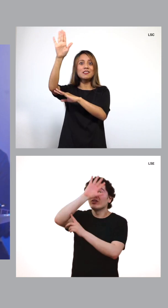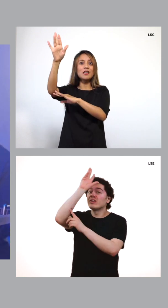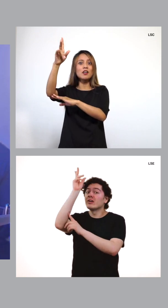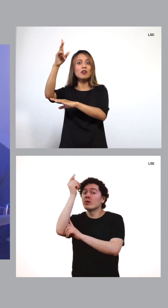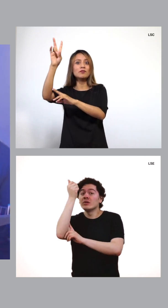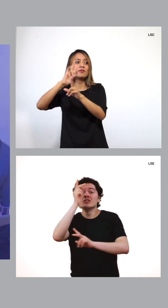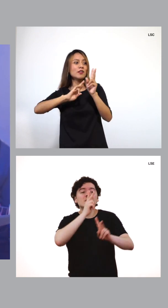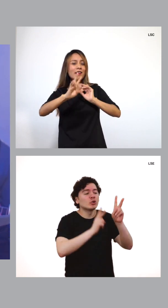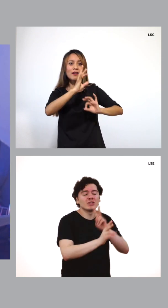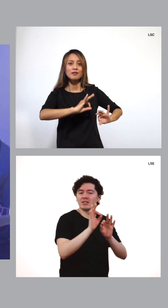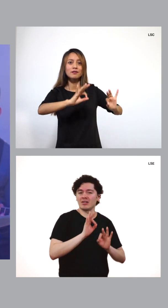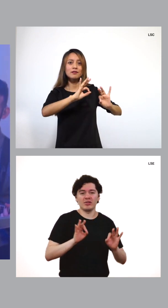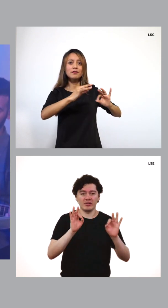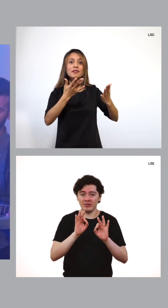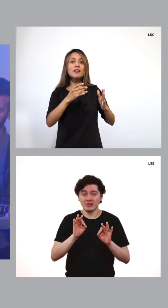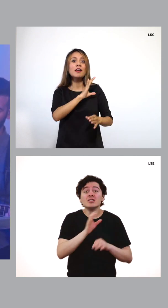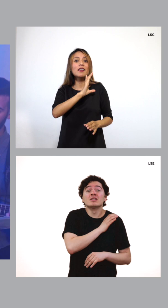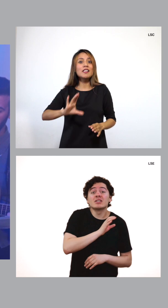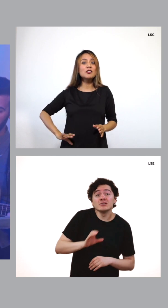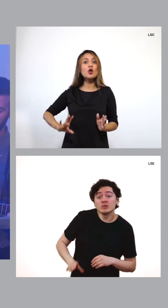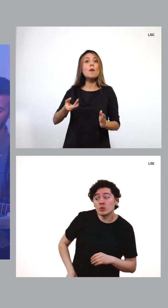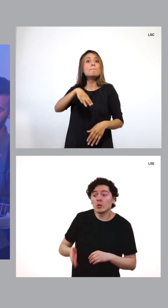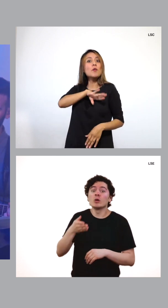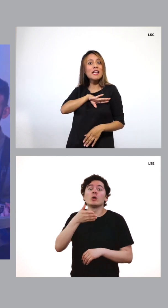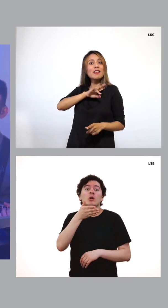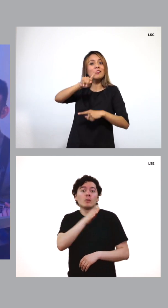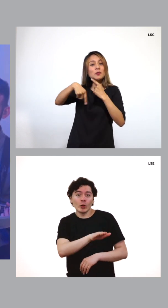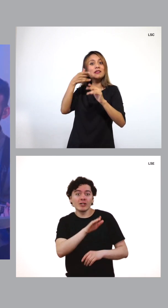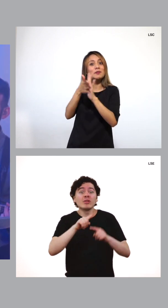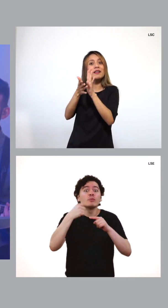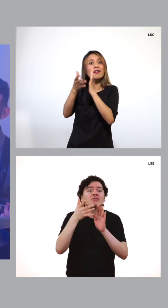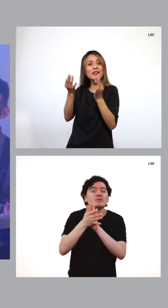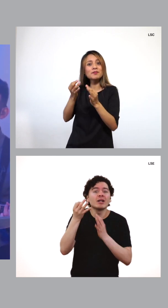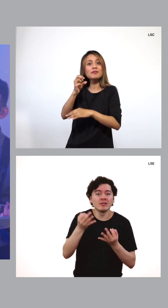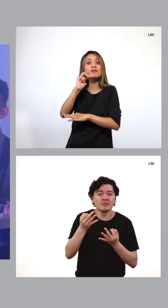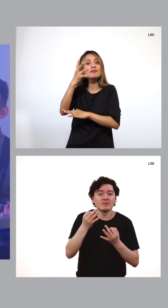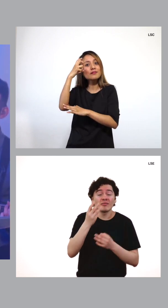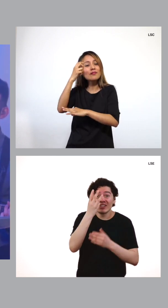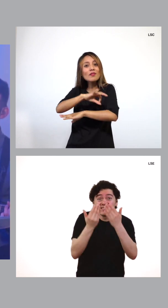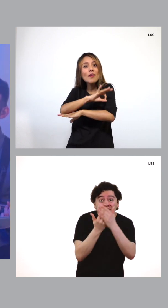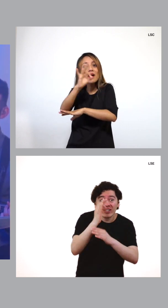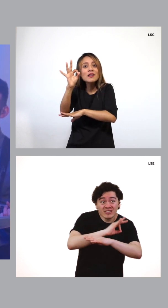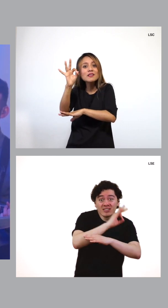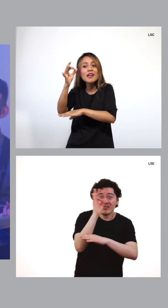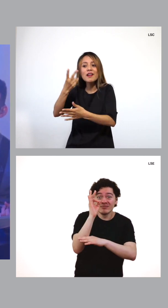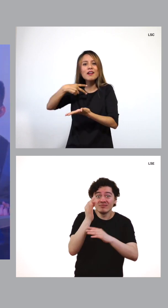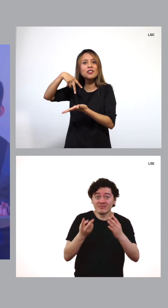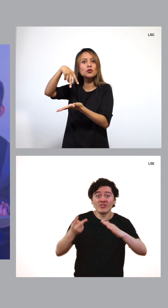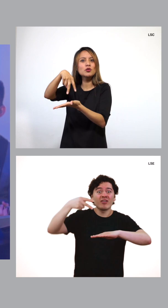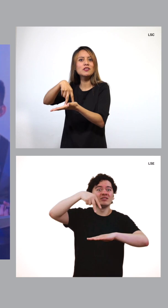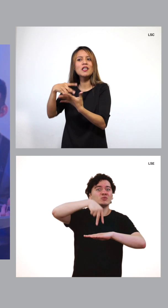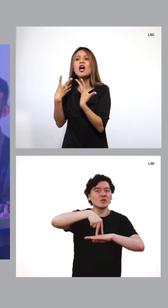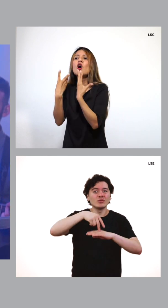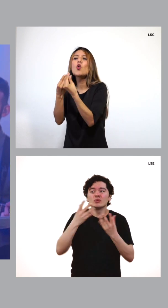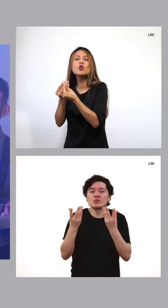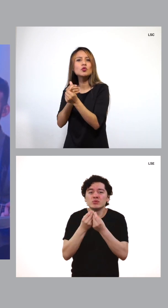necesidad, la Biblia nos cuenta que Cristo muere, resucita al tercer amanecer, junta a sus amigos, sus